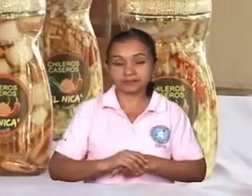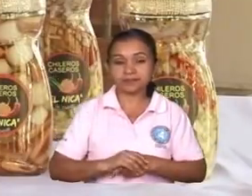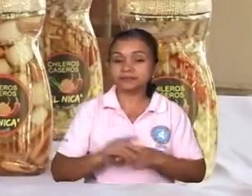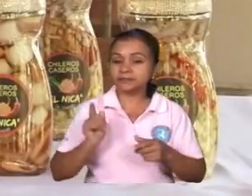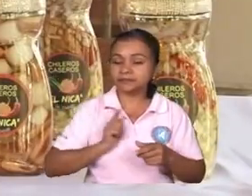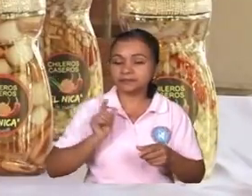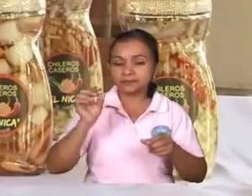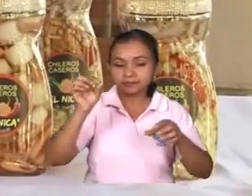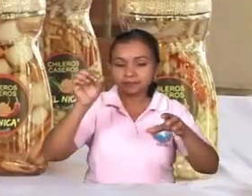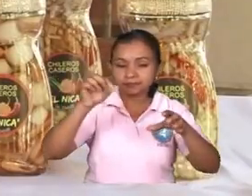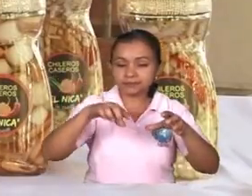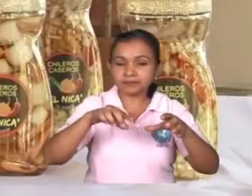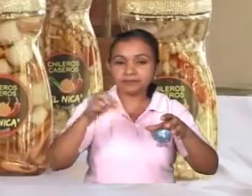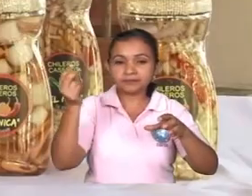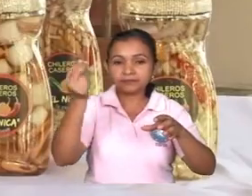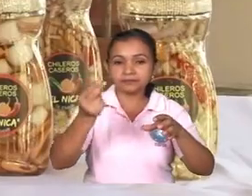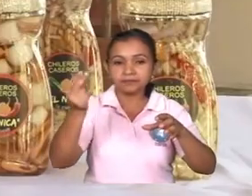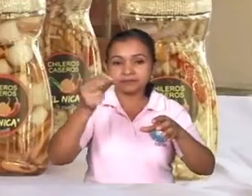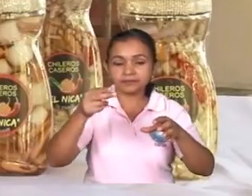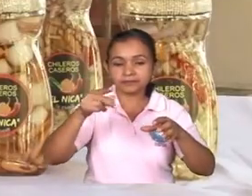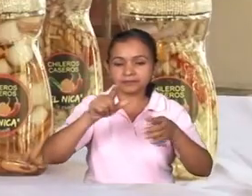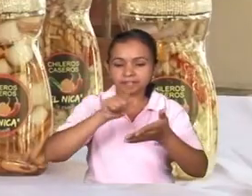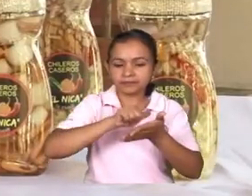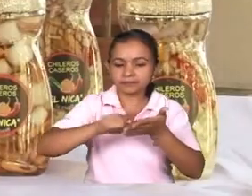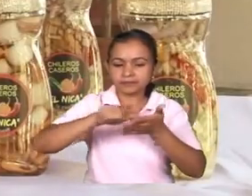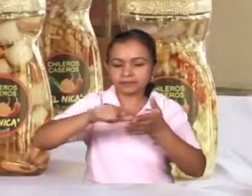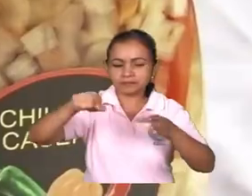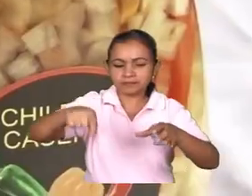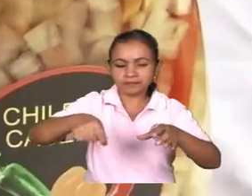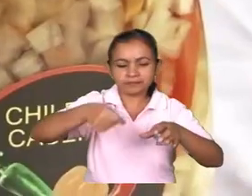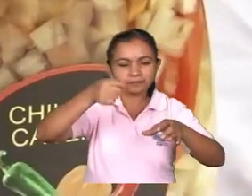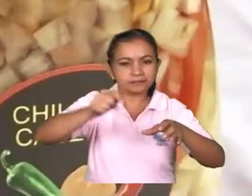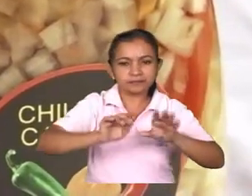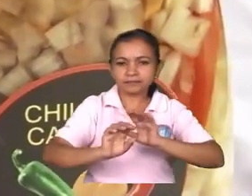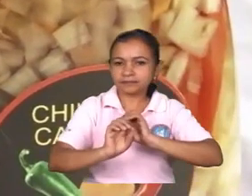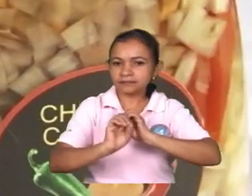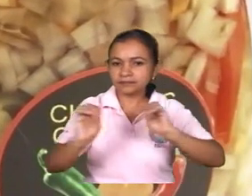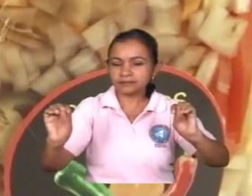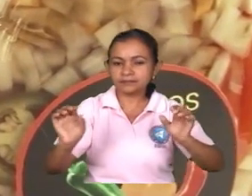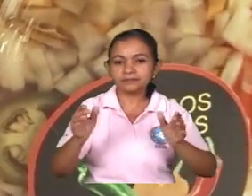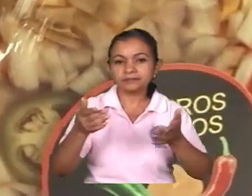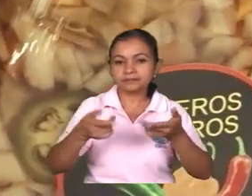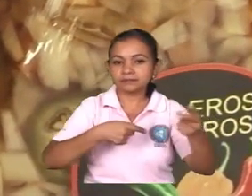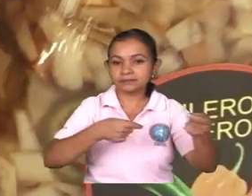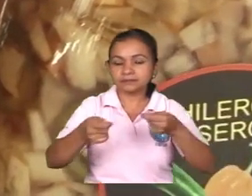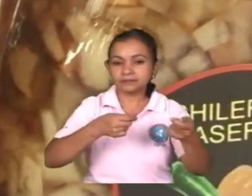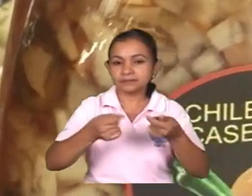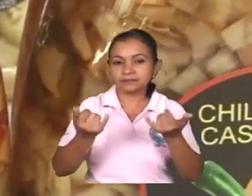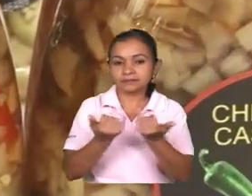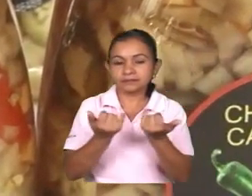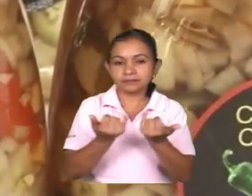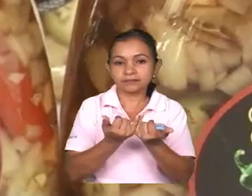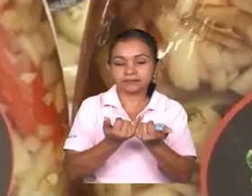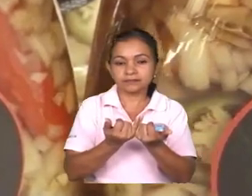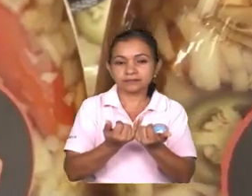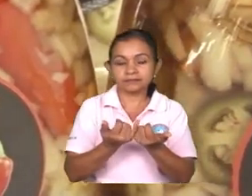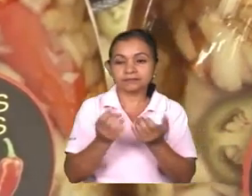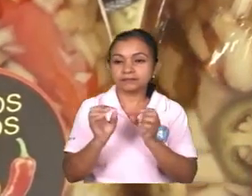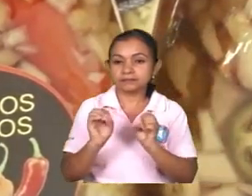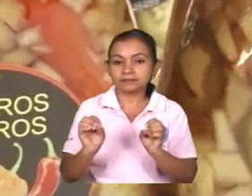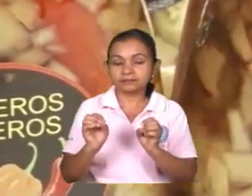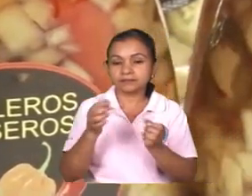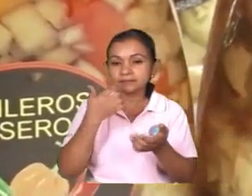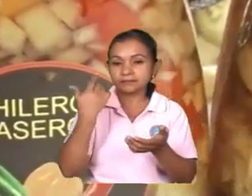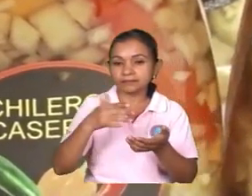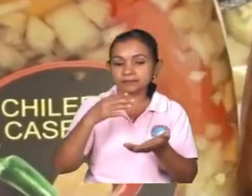hay que aplicarlo es utilizar cuchara limpia y seca. Raúl también ofrece servicio de delivery sin costo de sus